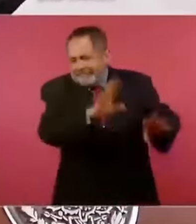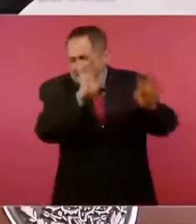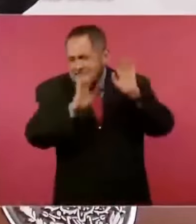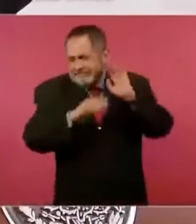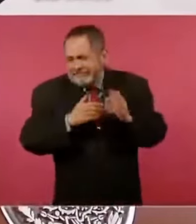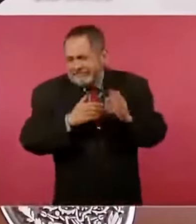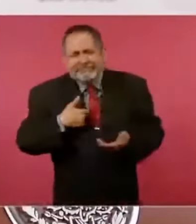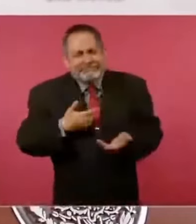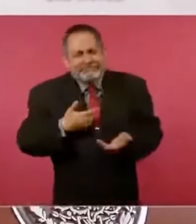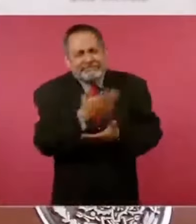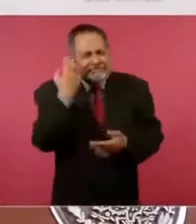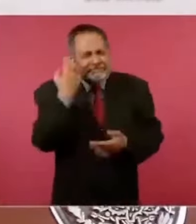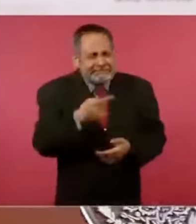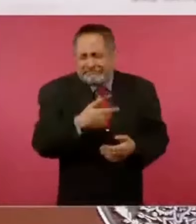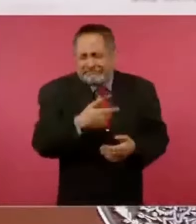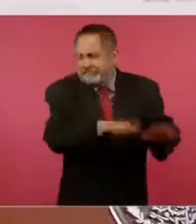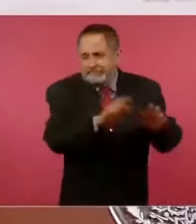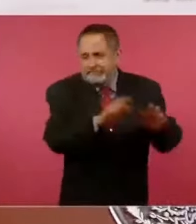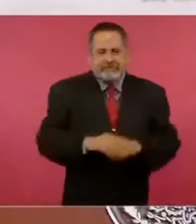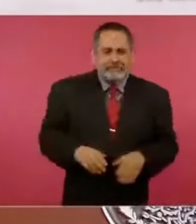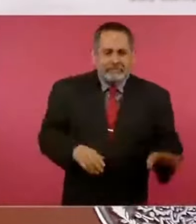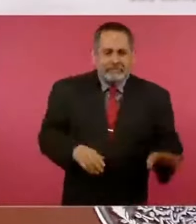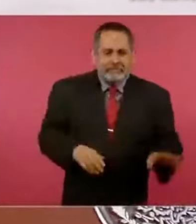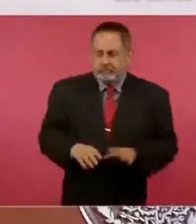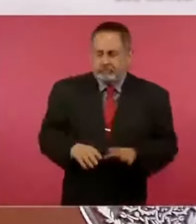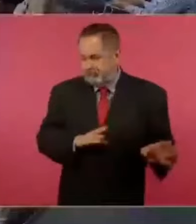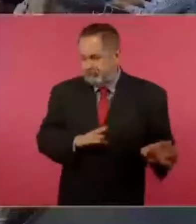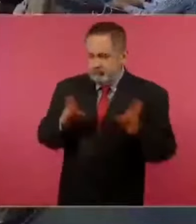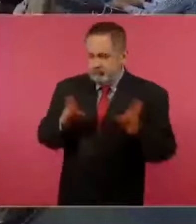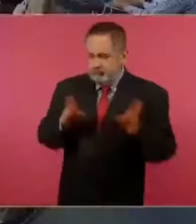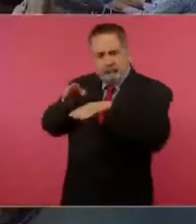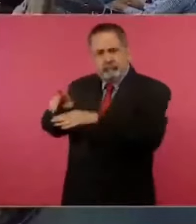metiéndome en eso. Estamos ahora tratando lo de